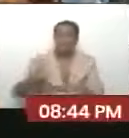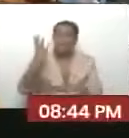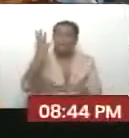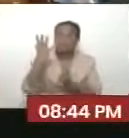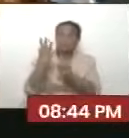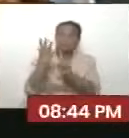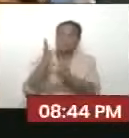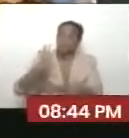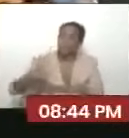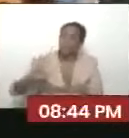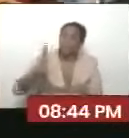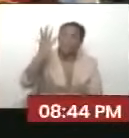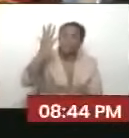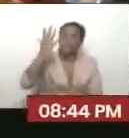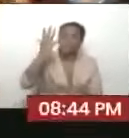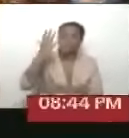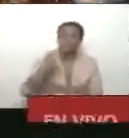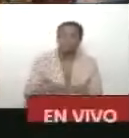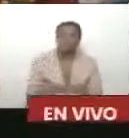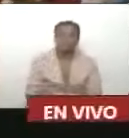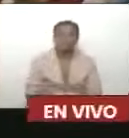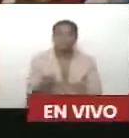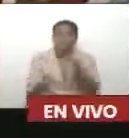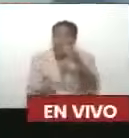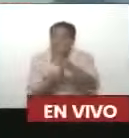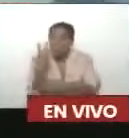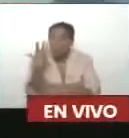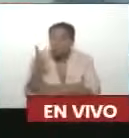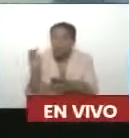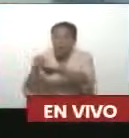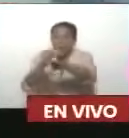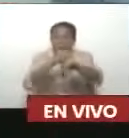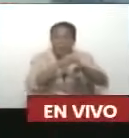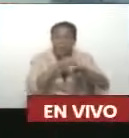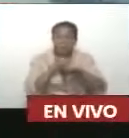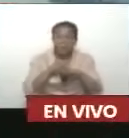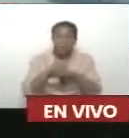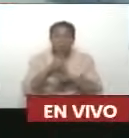consenso, de donde surgió la convocatoria